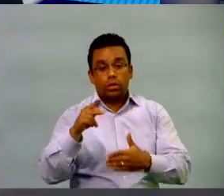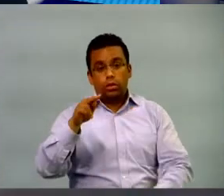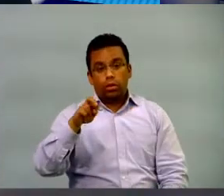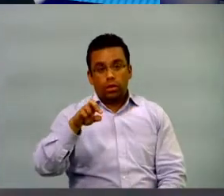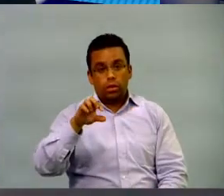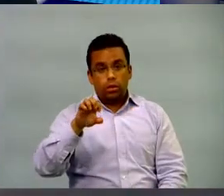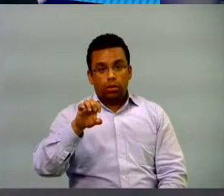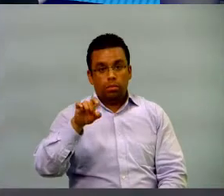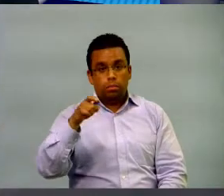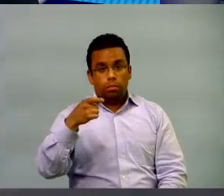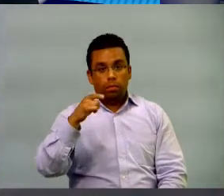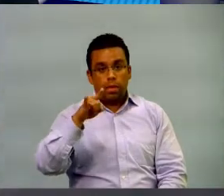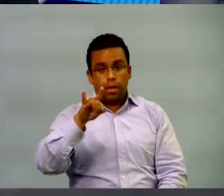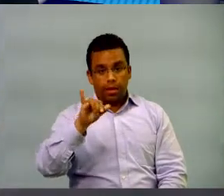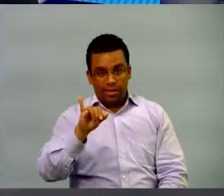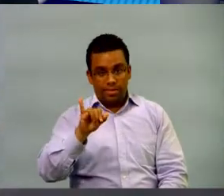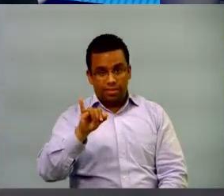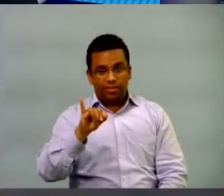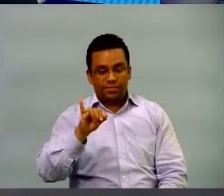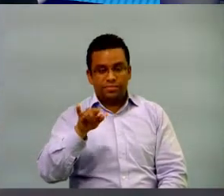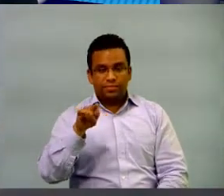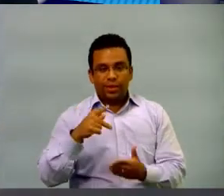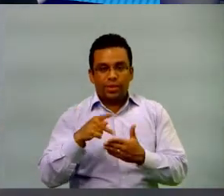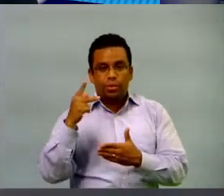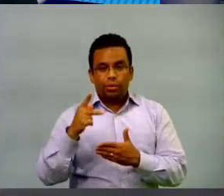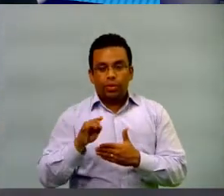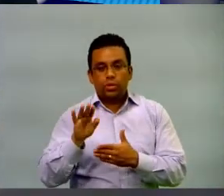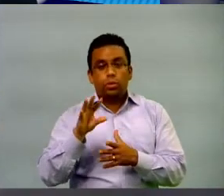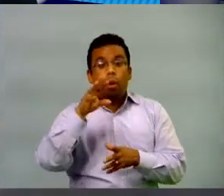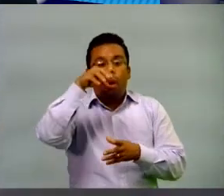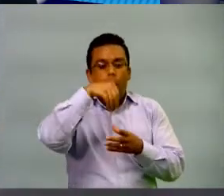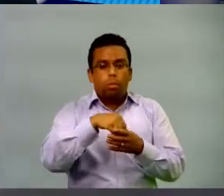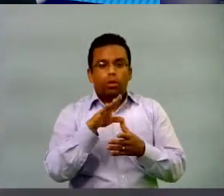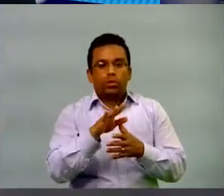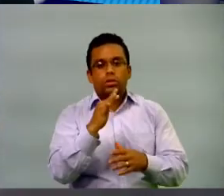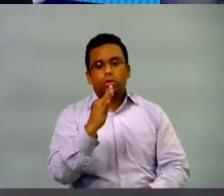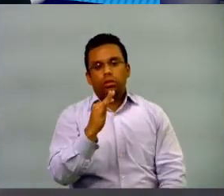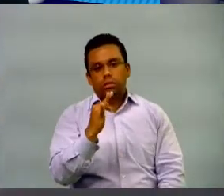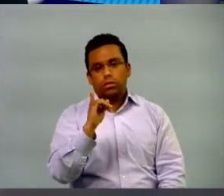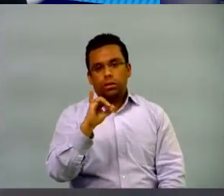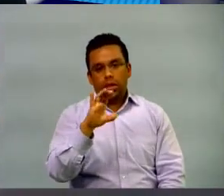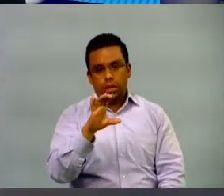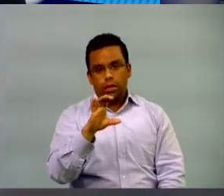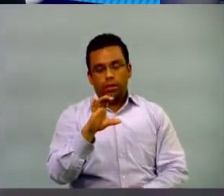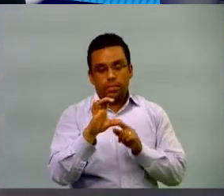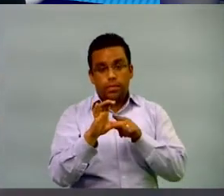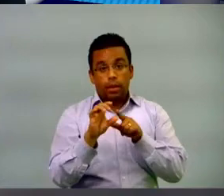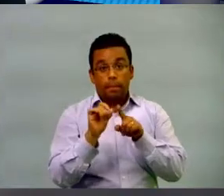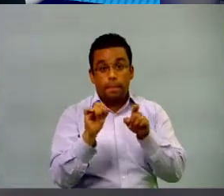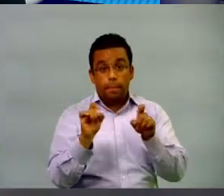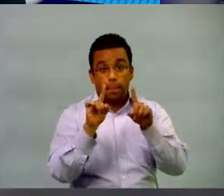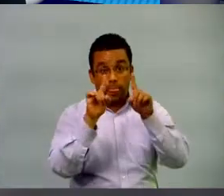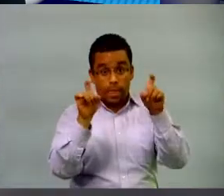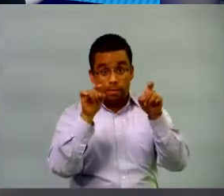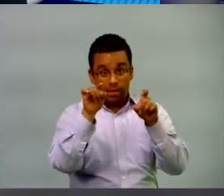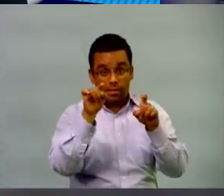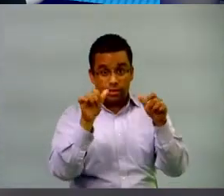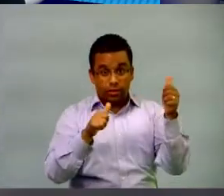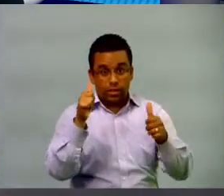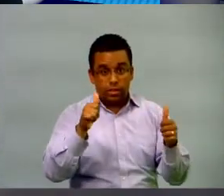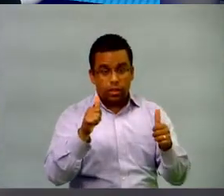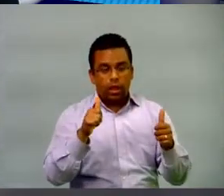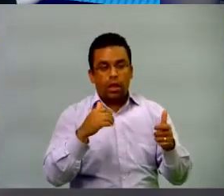El proyecto PEGI es parte de los proyectos de MINTIC, pero tiene un tema muy interesante. Es